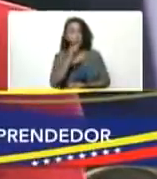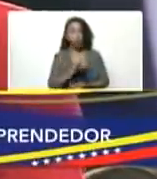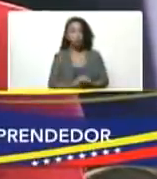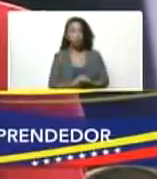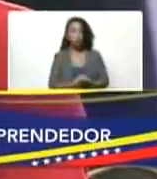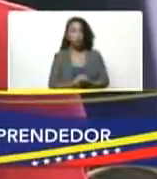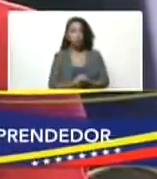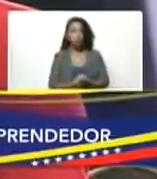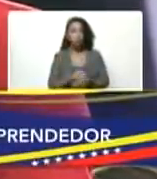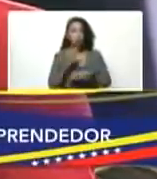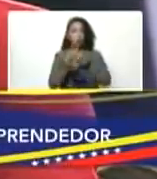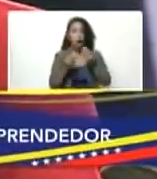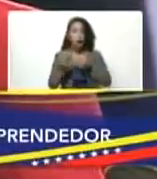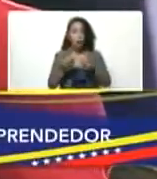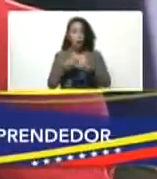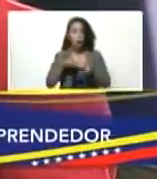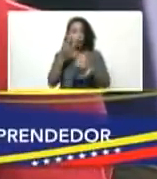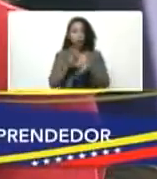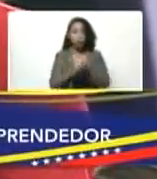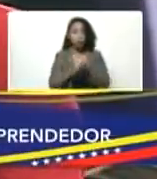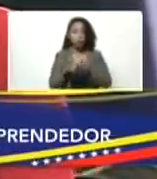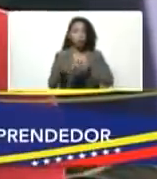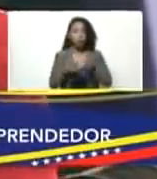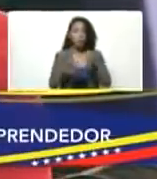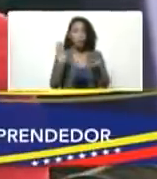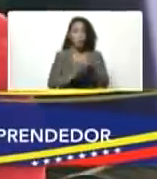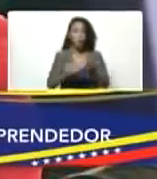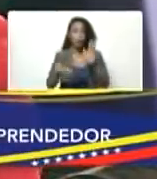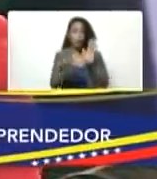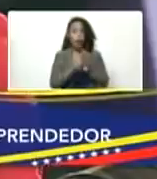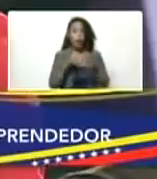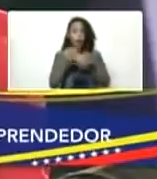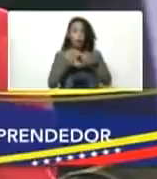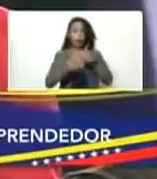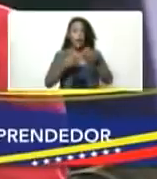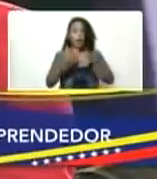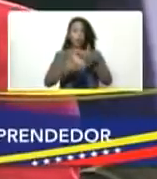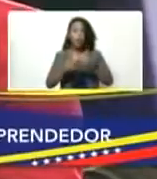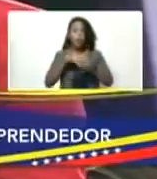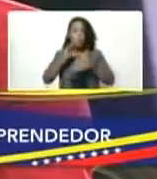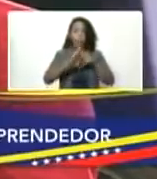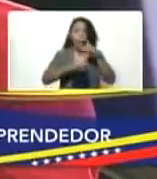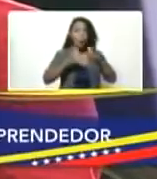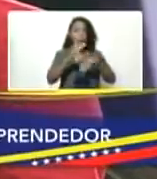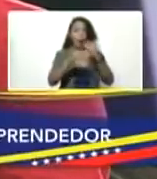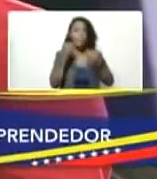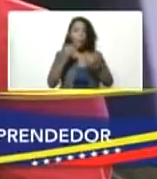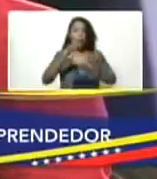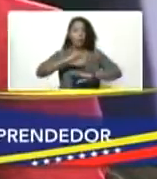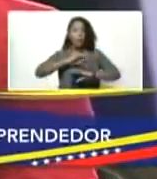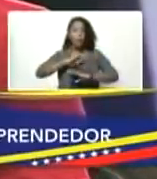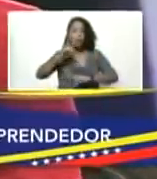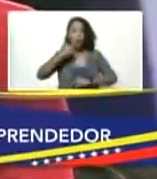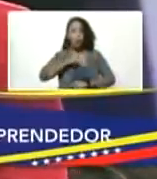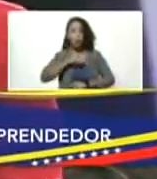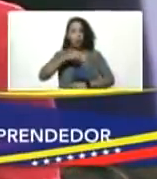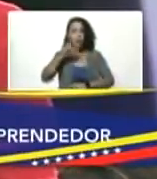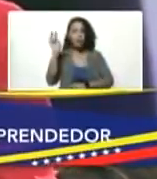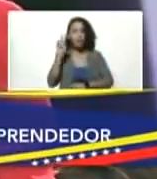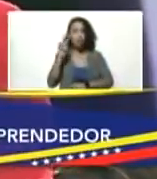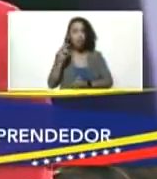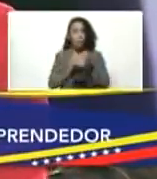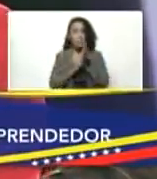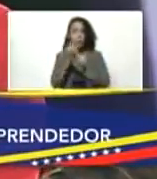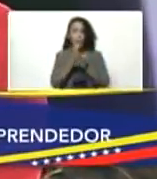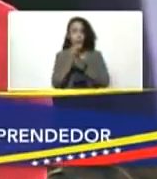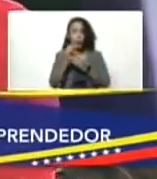la materialización de lo que establece la ley. Estamos viendo cómo se han dado pasos agigantados para beneficiar a nuestra Venezuela